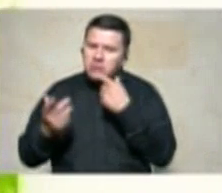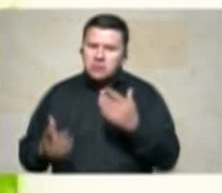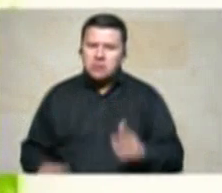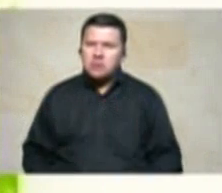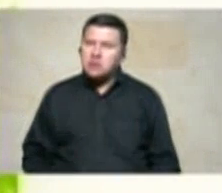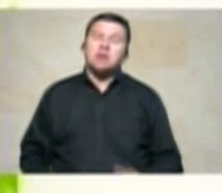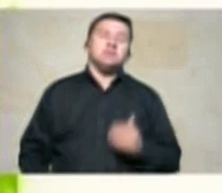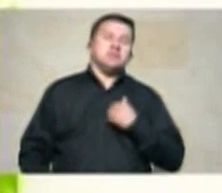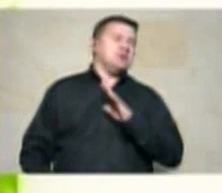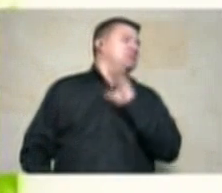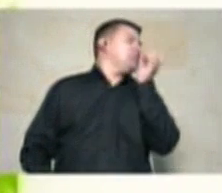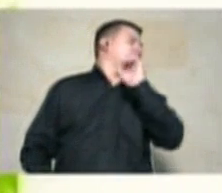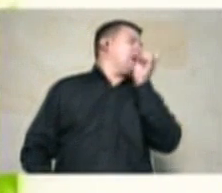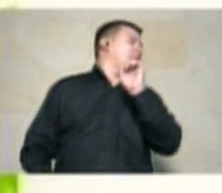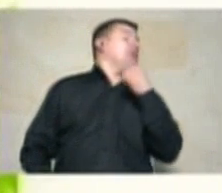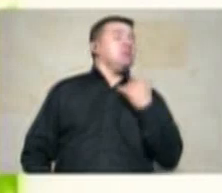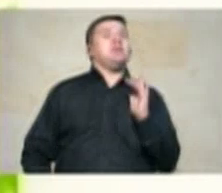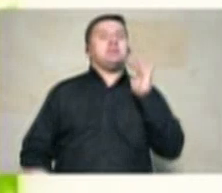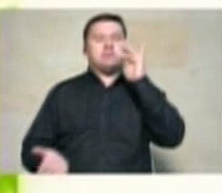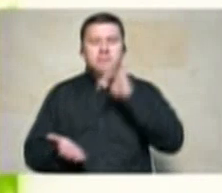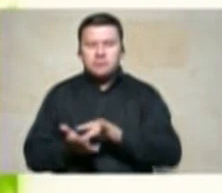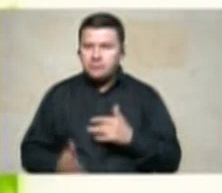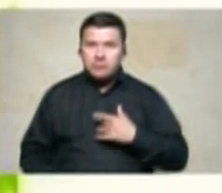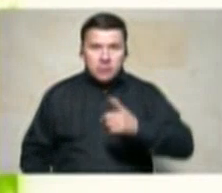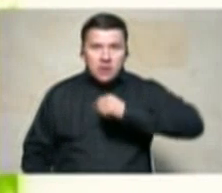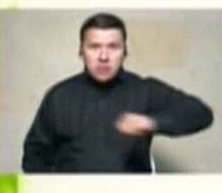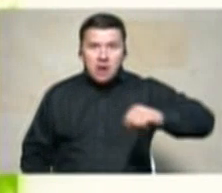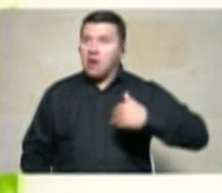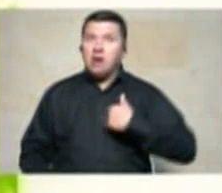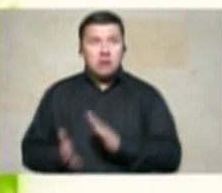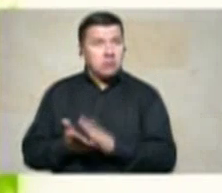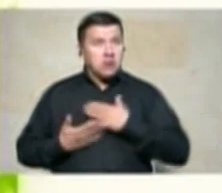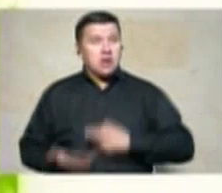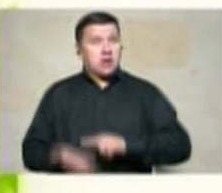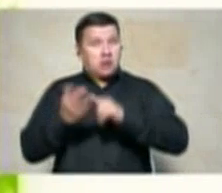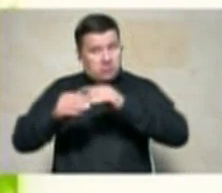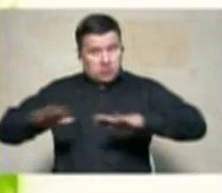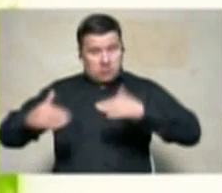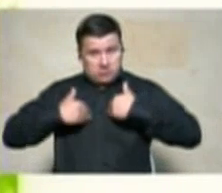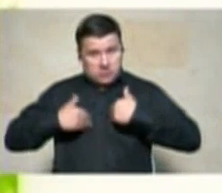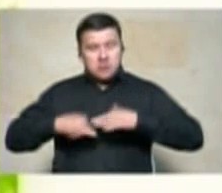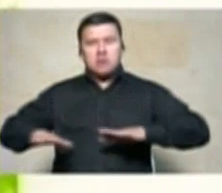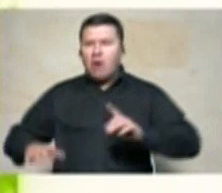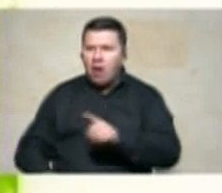yo llegué allá, como dice el dicho, sus derechos será entregar esa tierra.